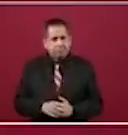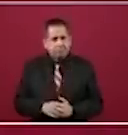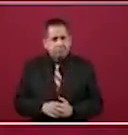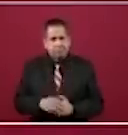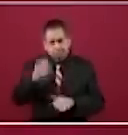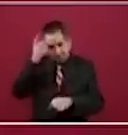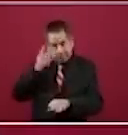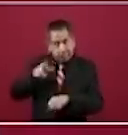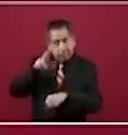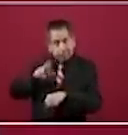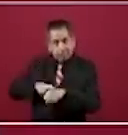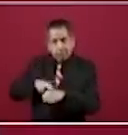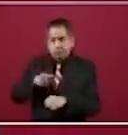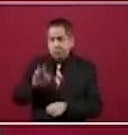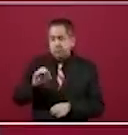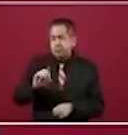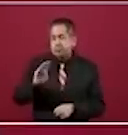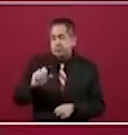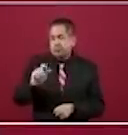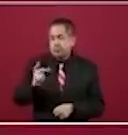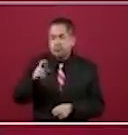el director del FOAPROA,